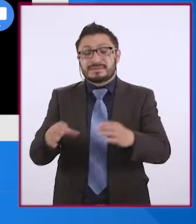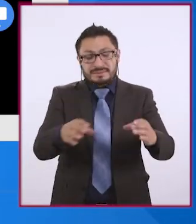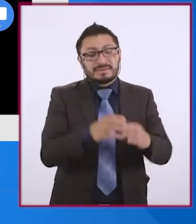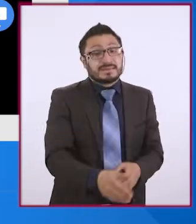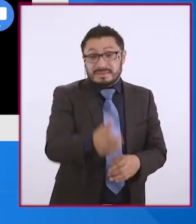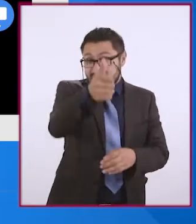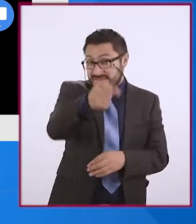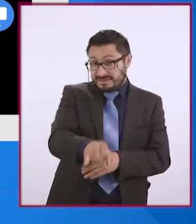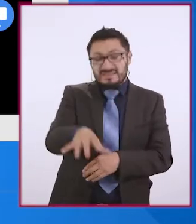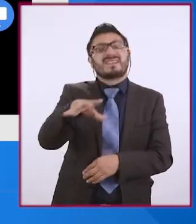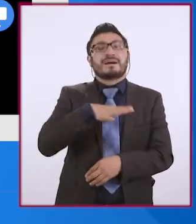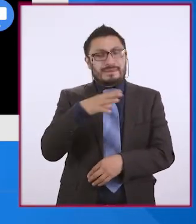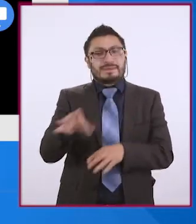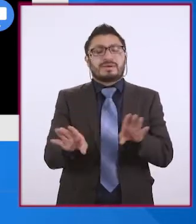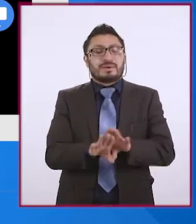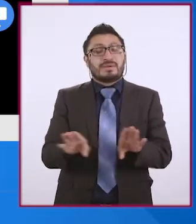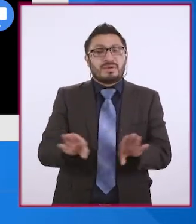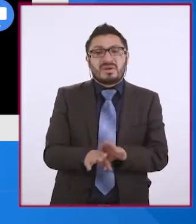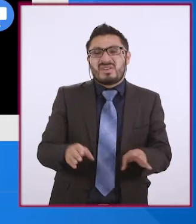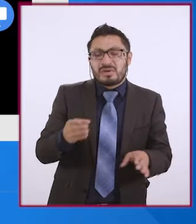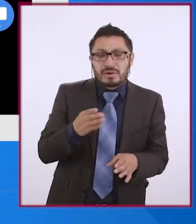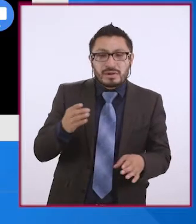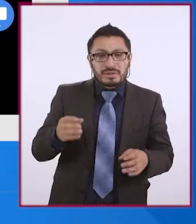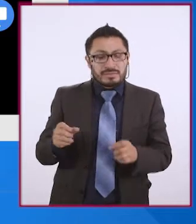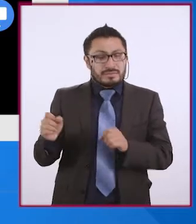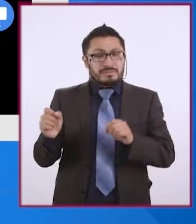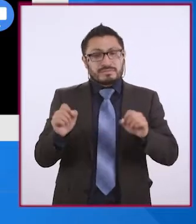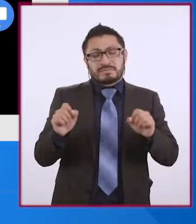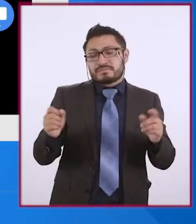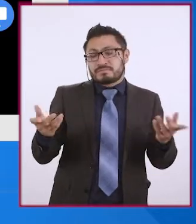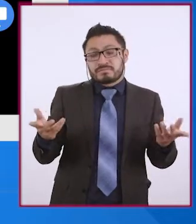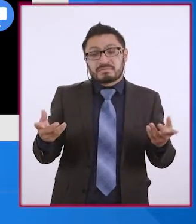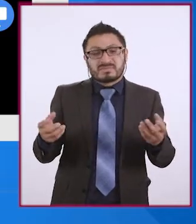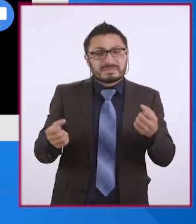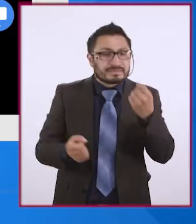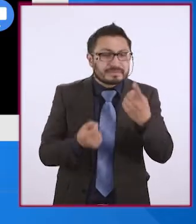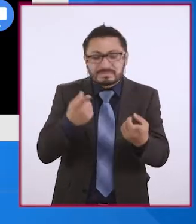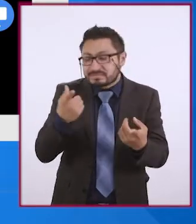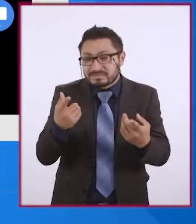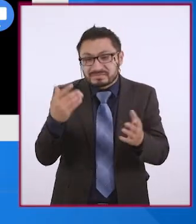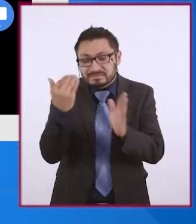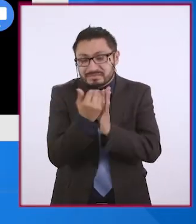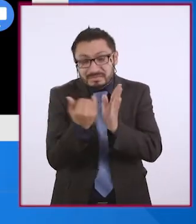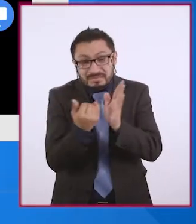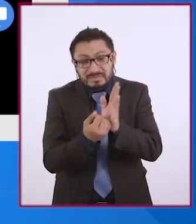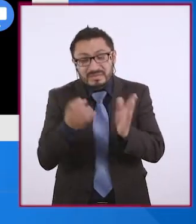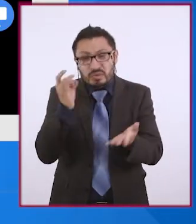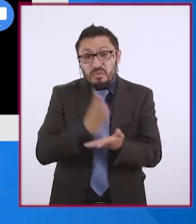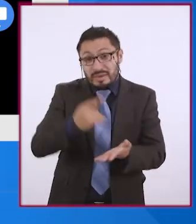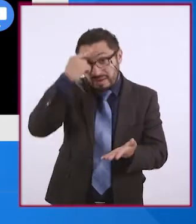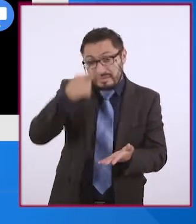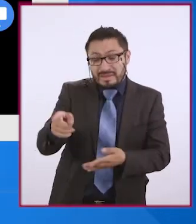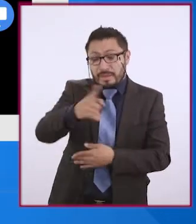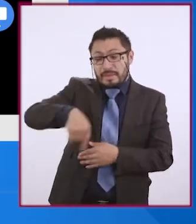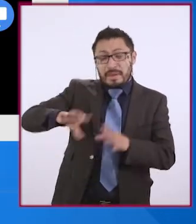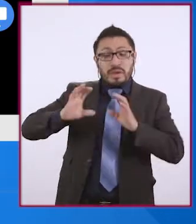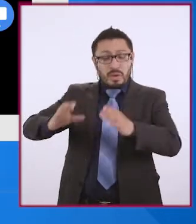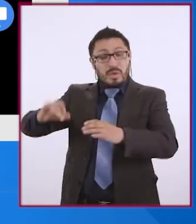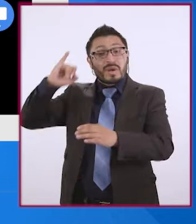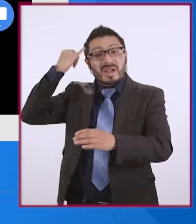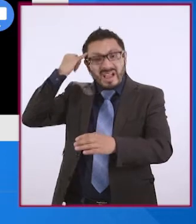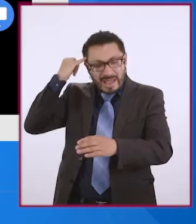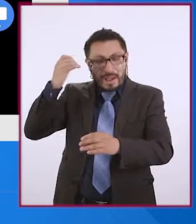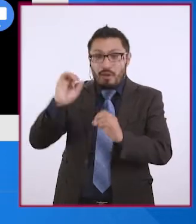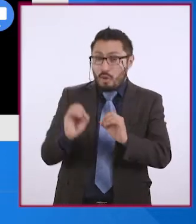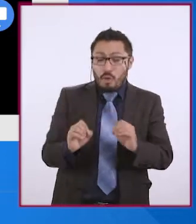que así como hay algunas disposiciones que están referidas exclusivamente a los indígenas, o algunas están